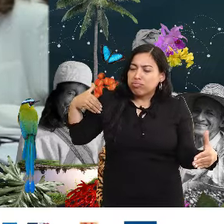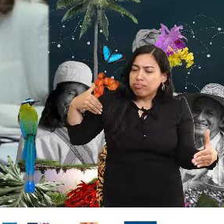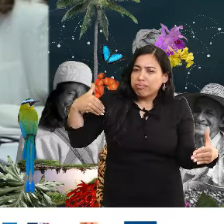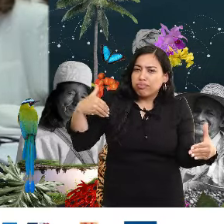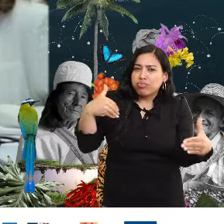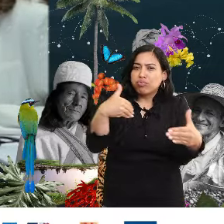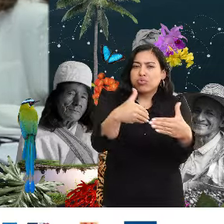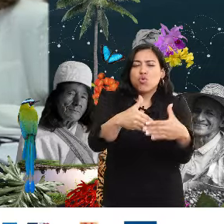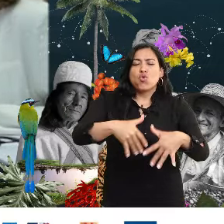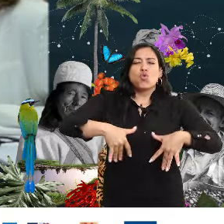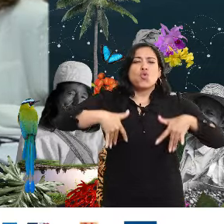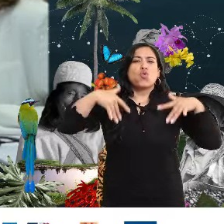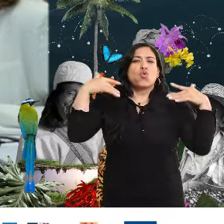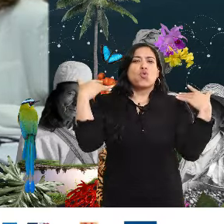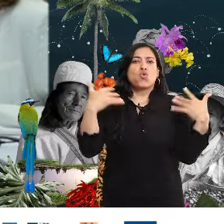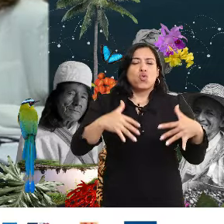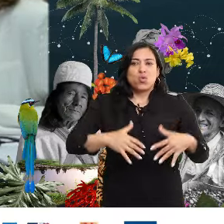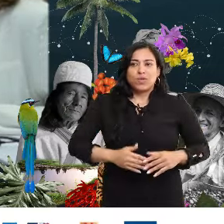ya llegó.